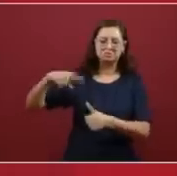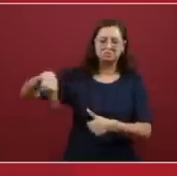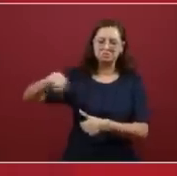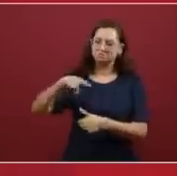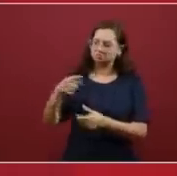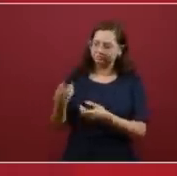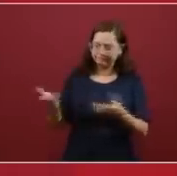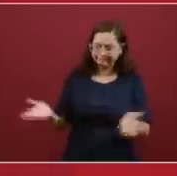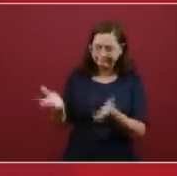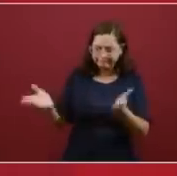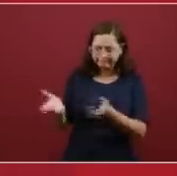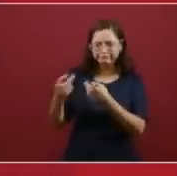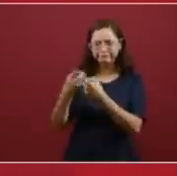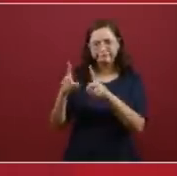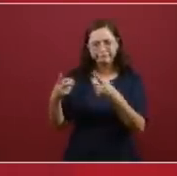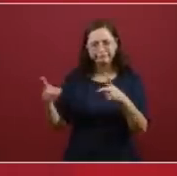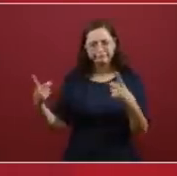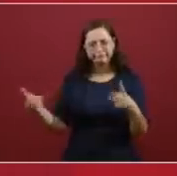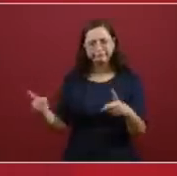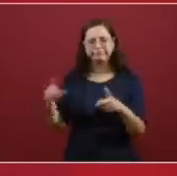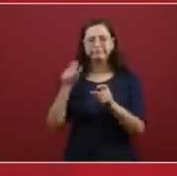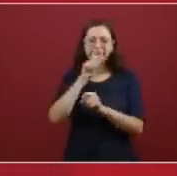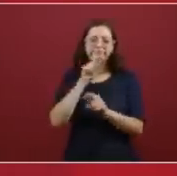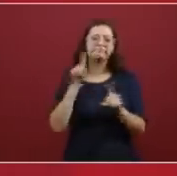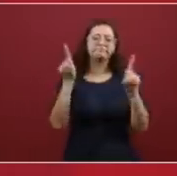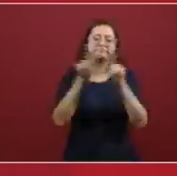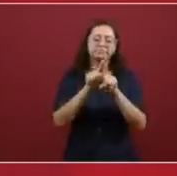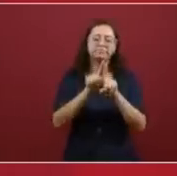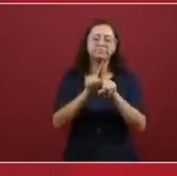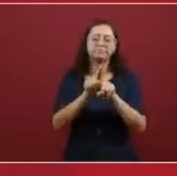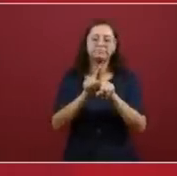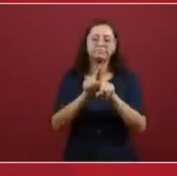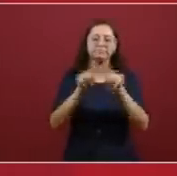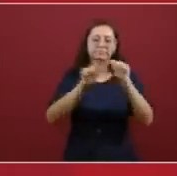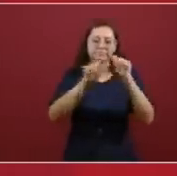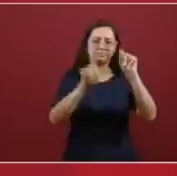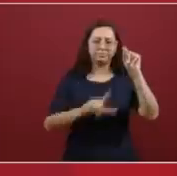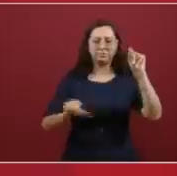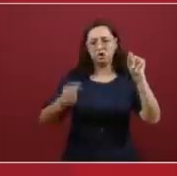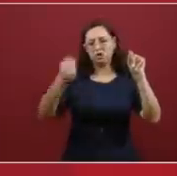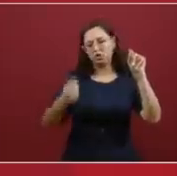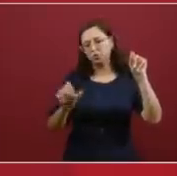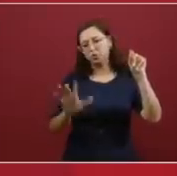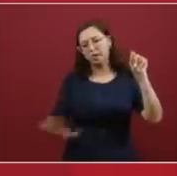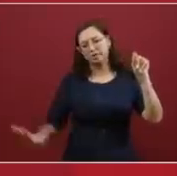y en el sur-sureste de nuestro país.